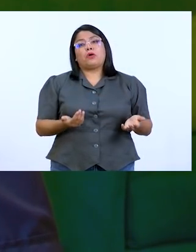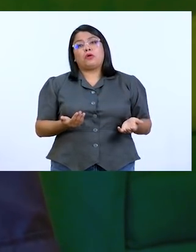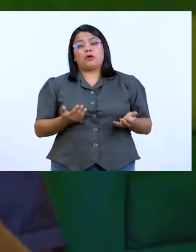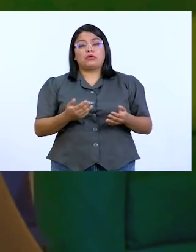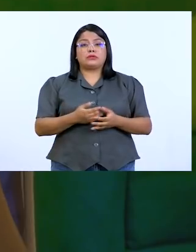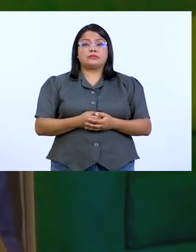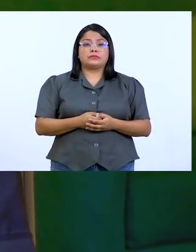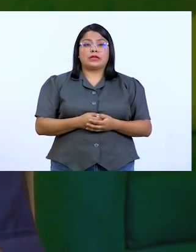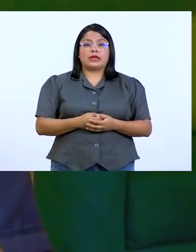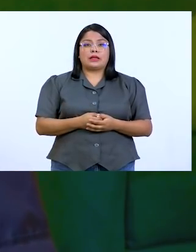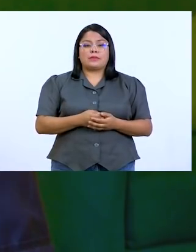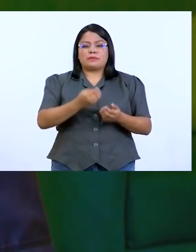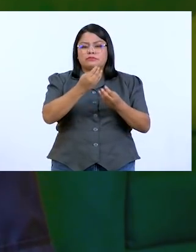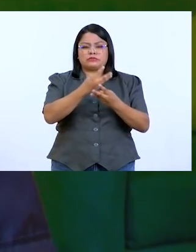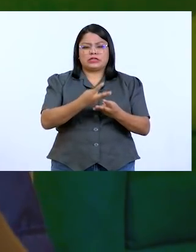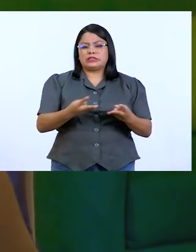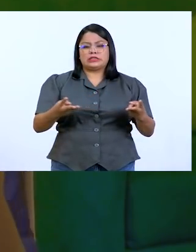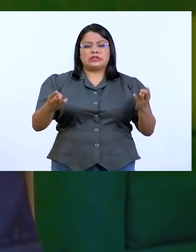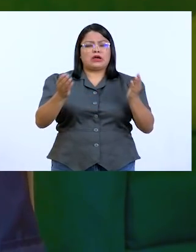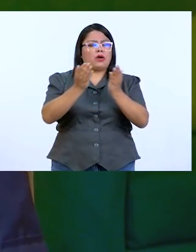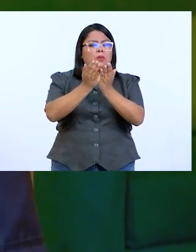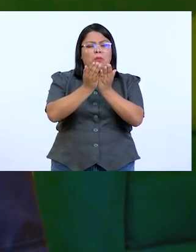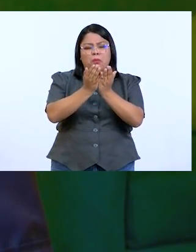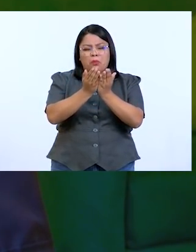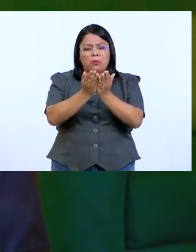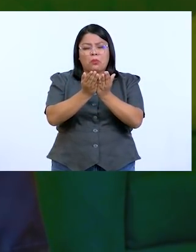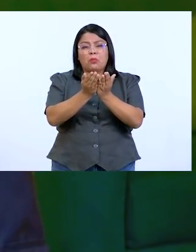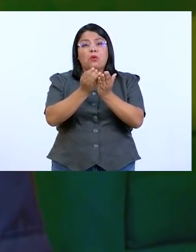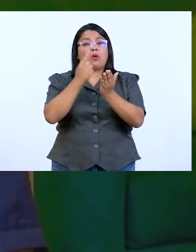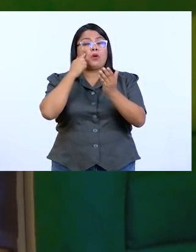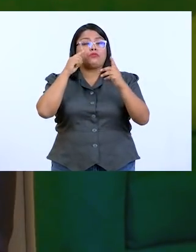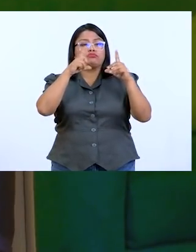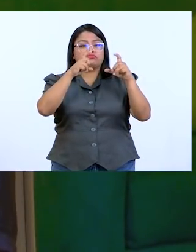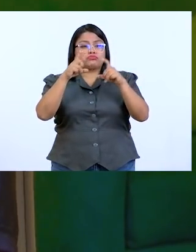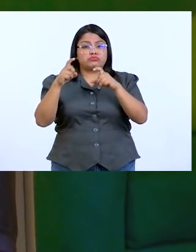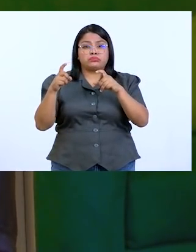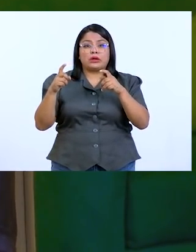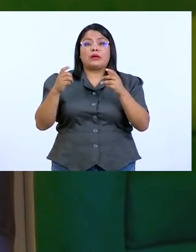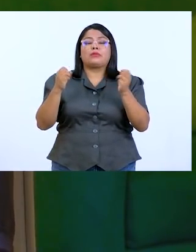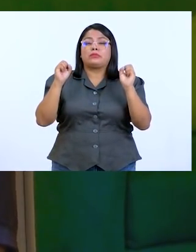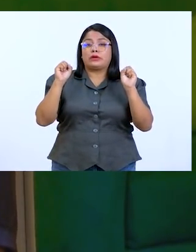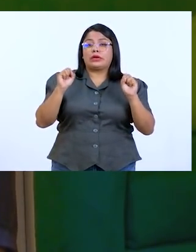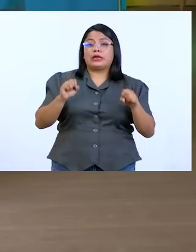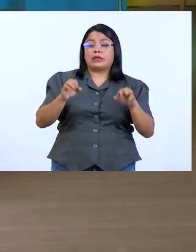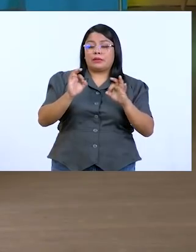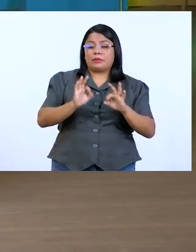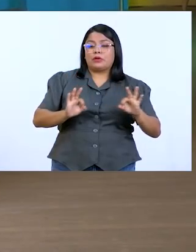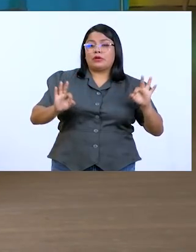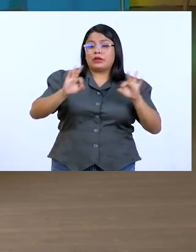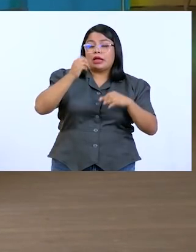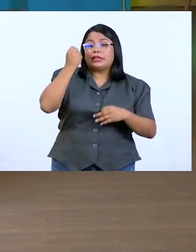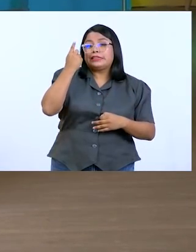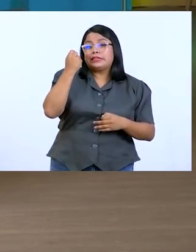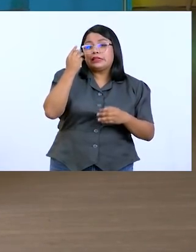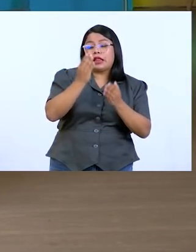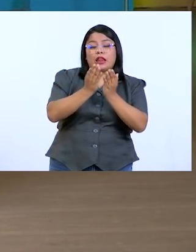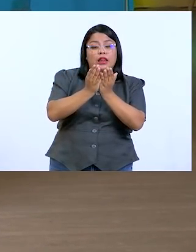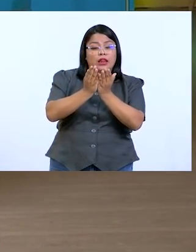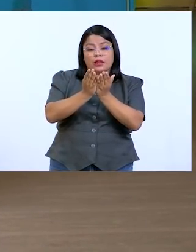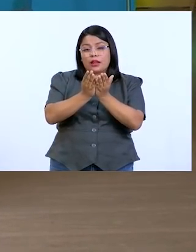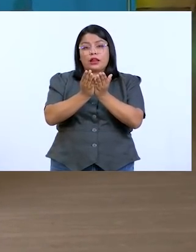o al acercamiento que tenga con materiales de texto, con materiales ilustrativos de lectura, que le permitan la